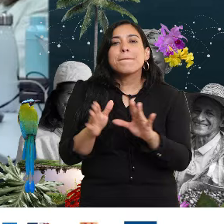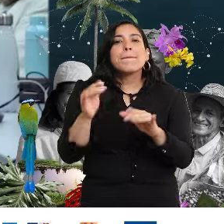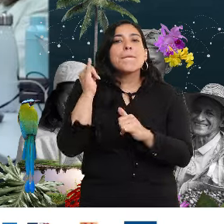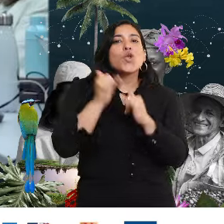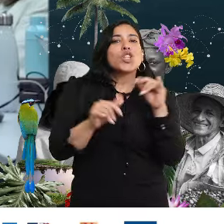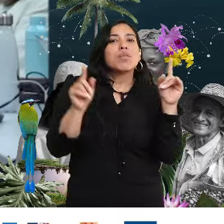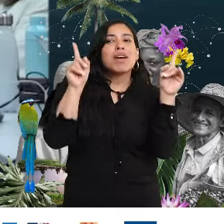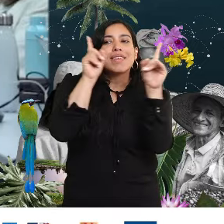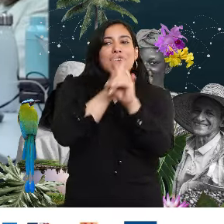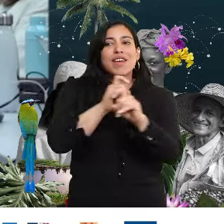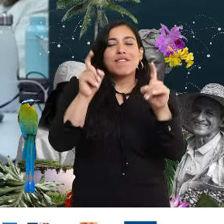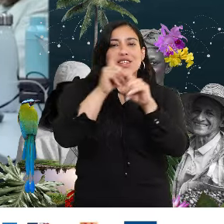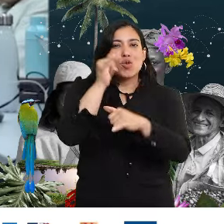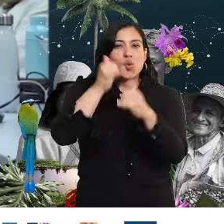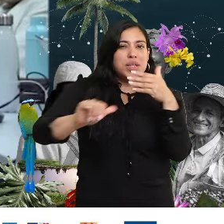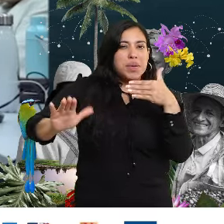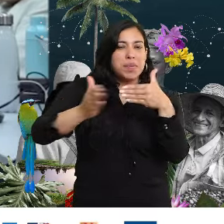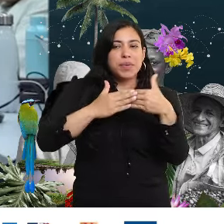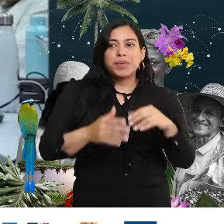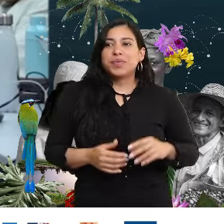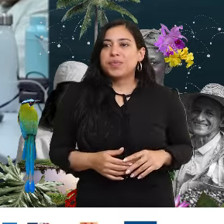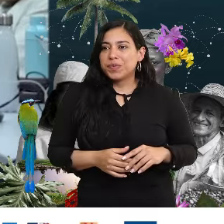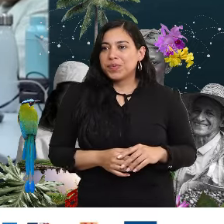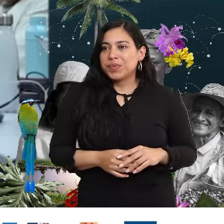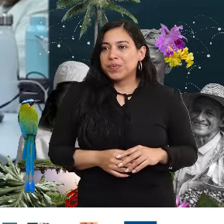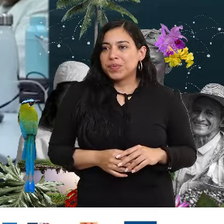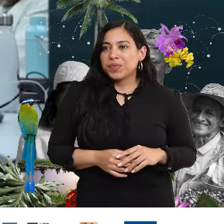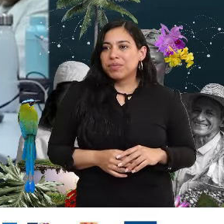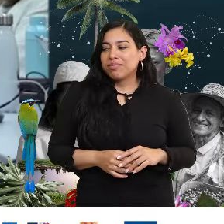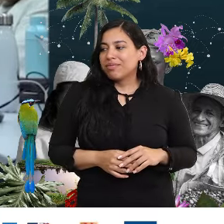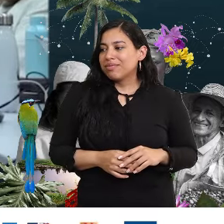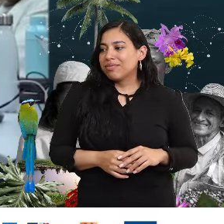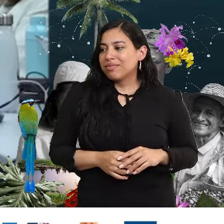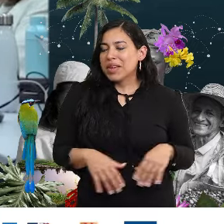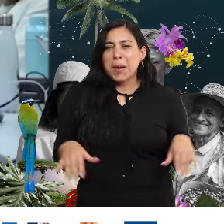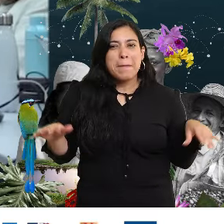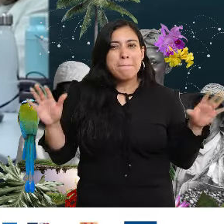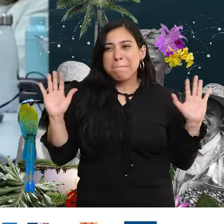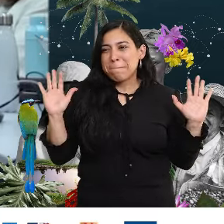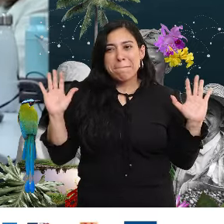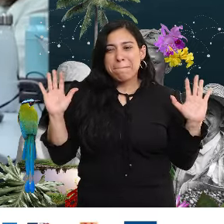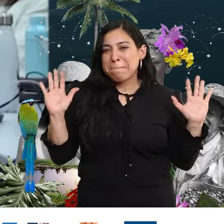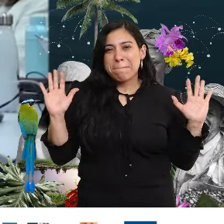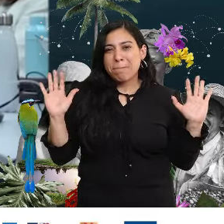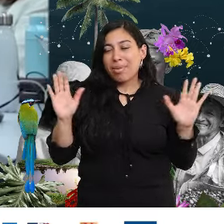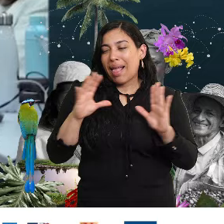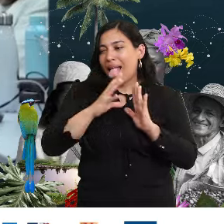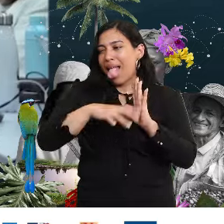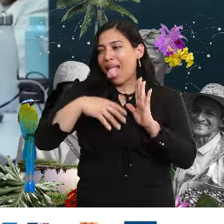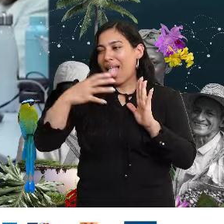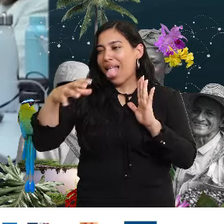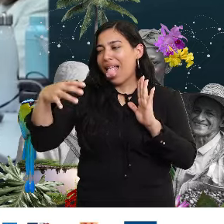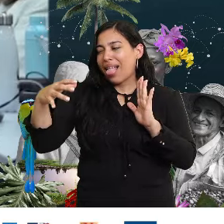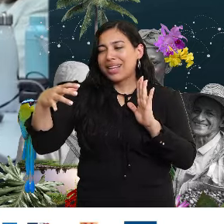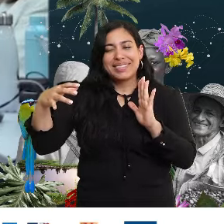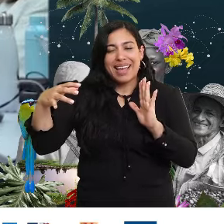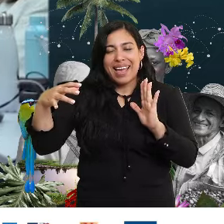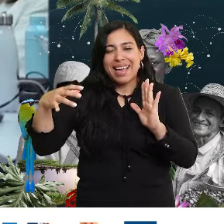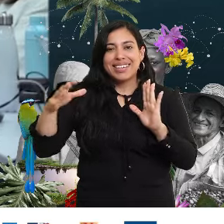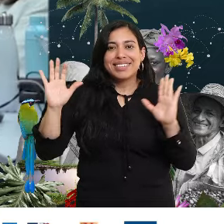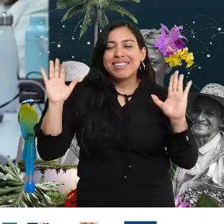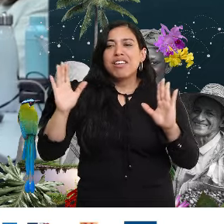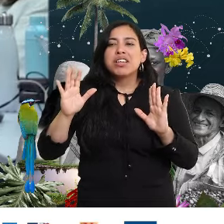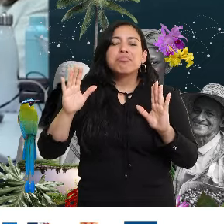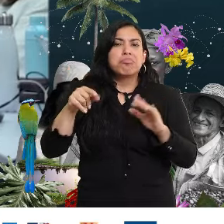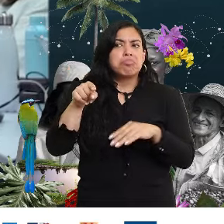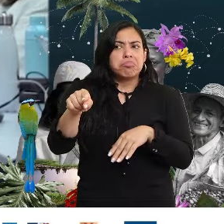finales antes del cierre. No, yo creo que ya hemos dicho mucho. Creo que fue muy